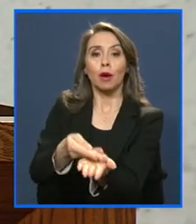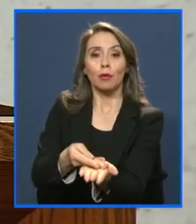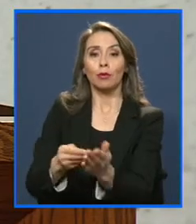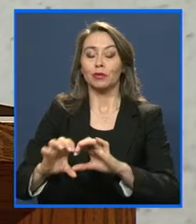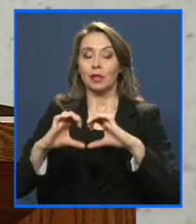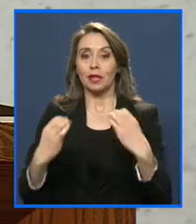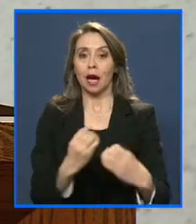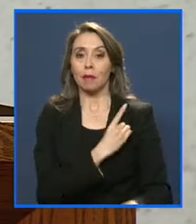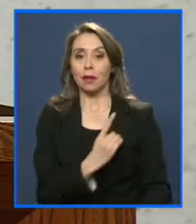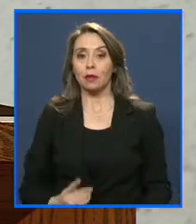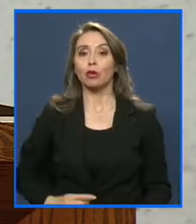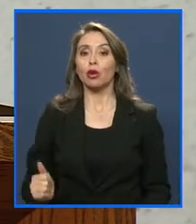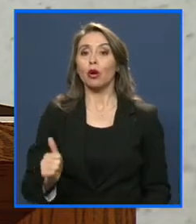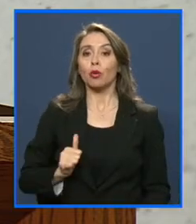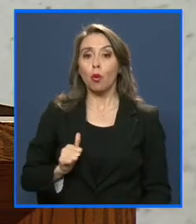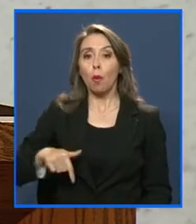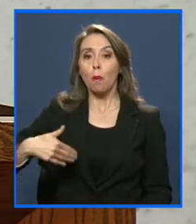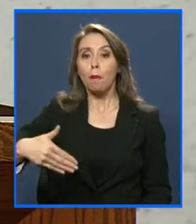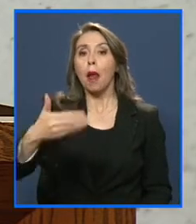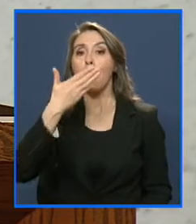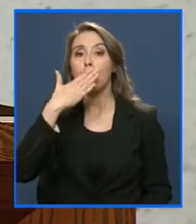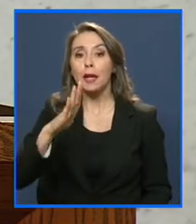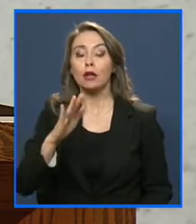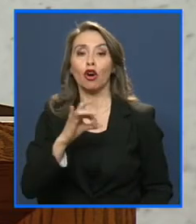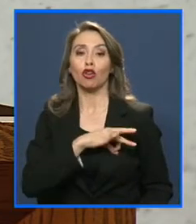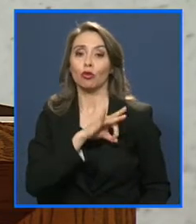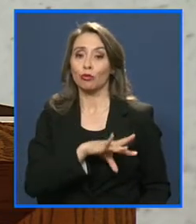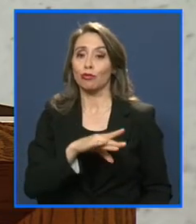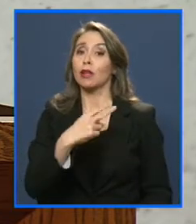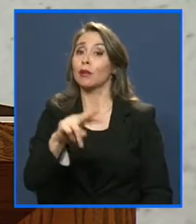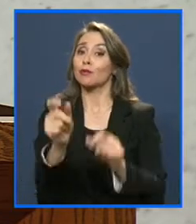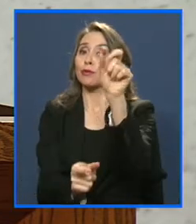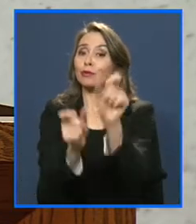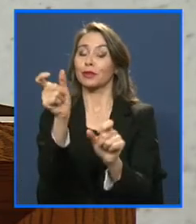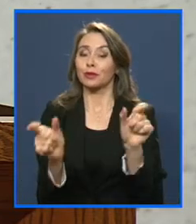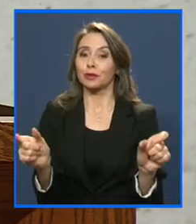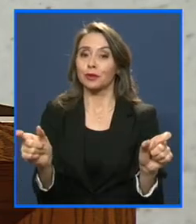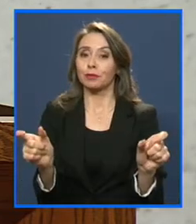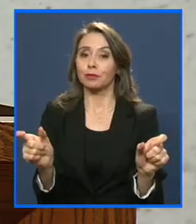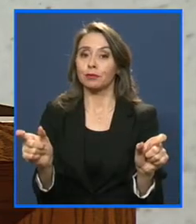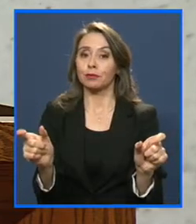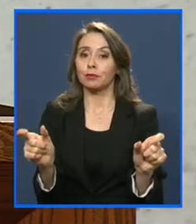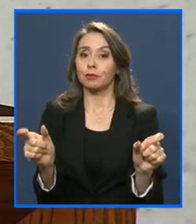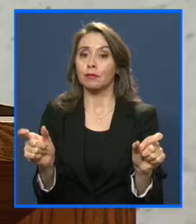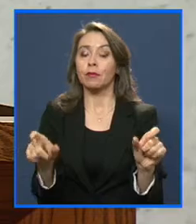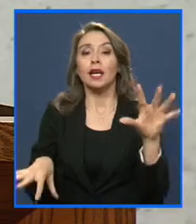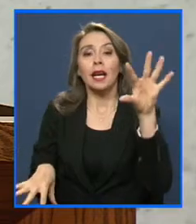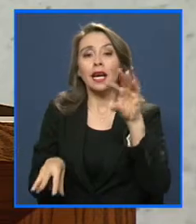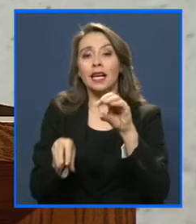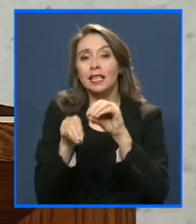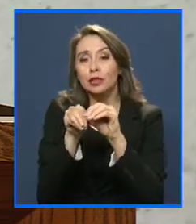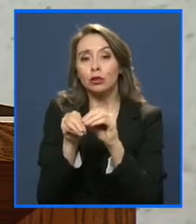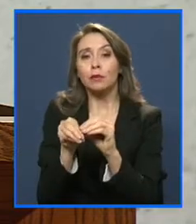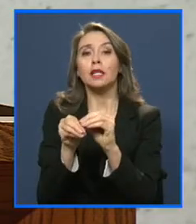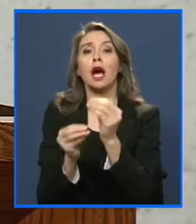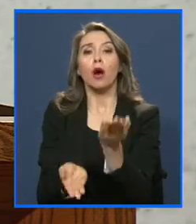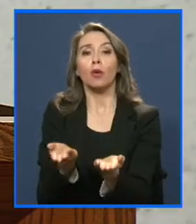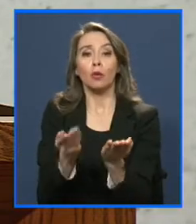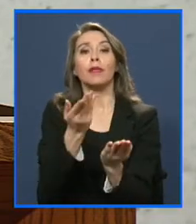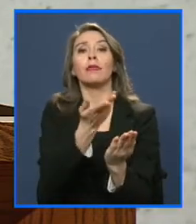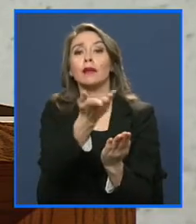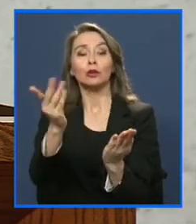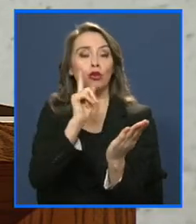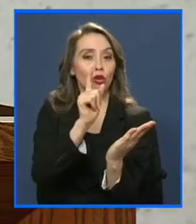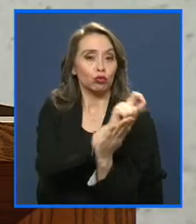cámara de diputados- cumpla cada vez mejor con chile y su gente la muy resumida cuenta escrita que tienen en sus manos